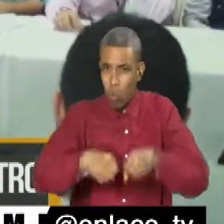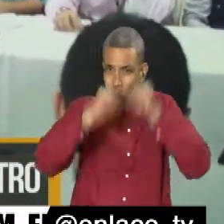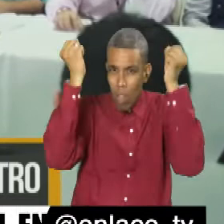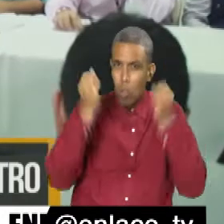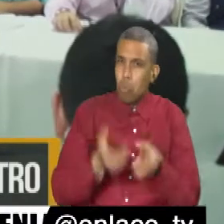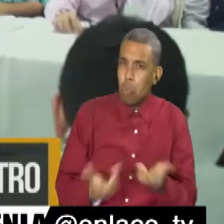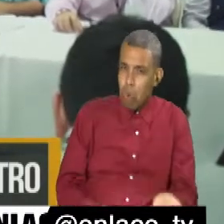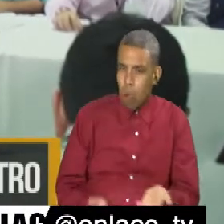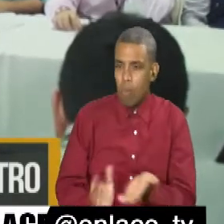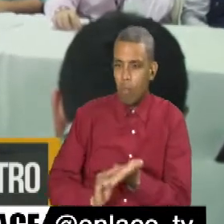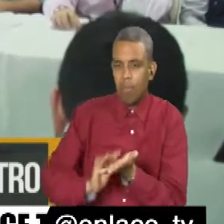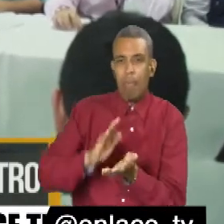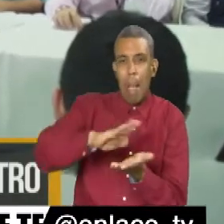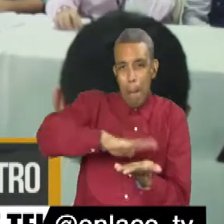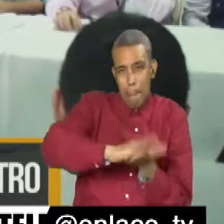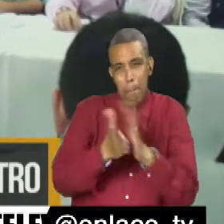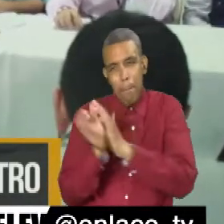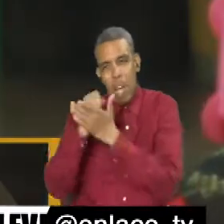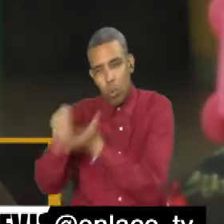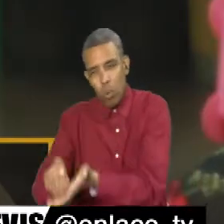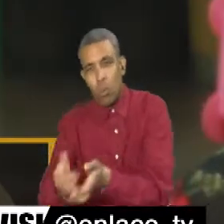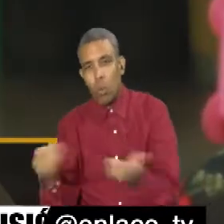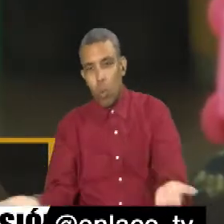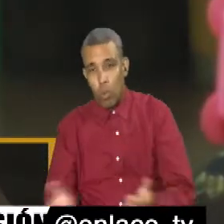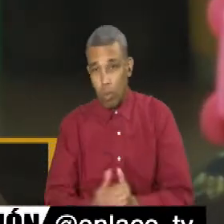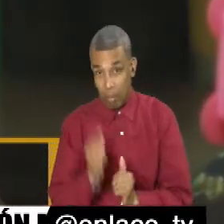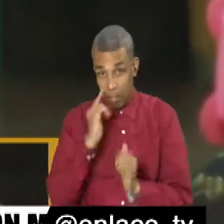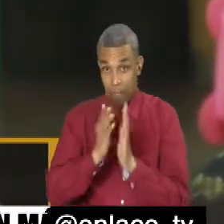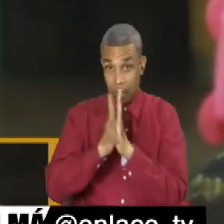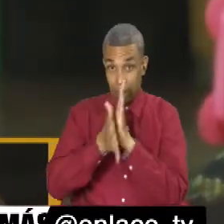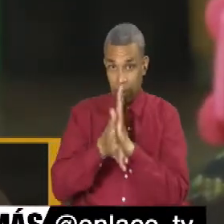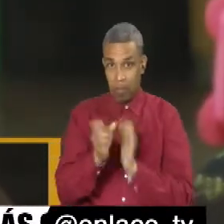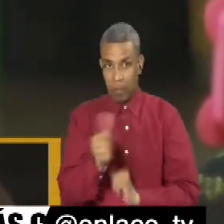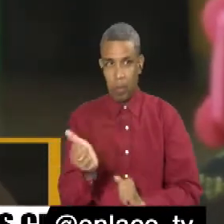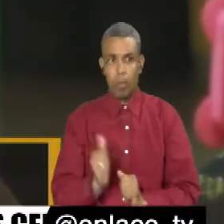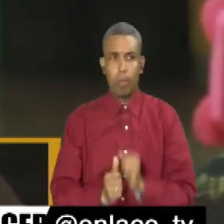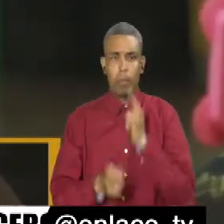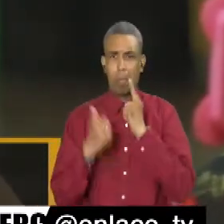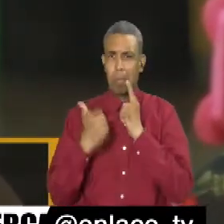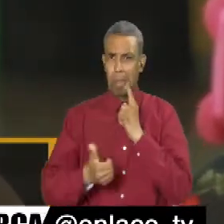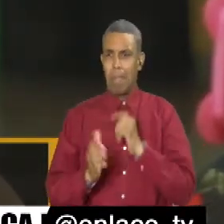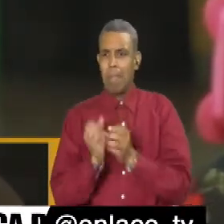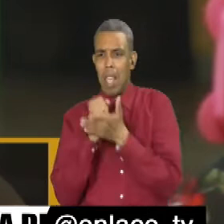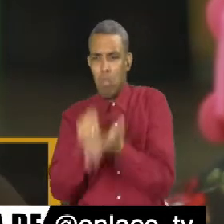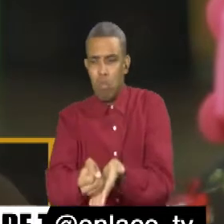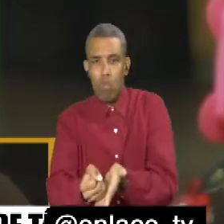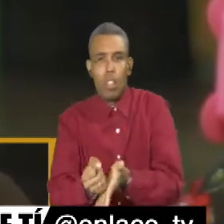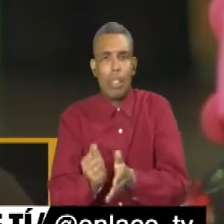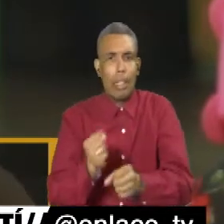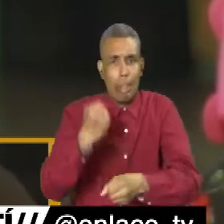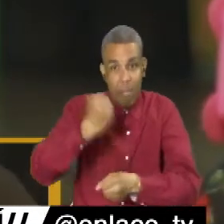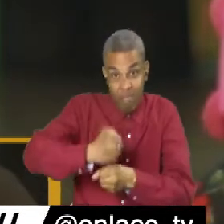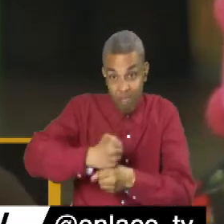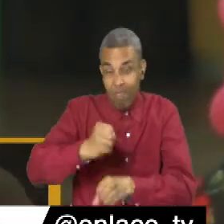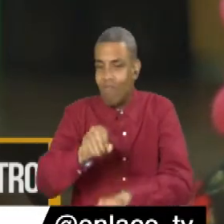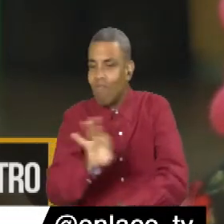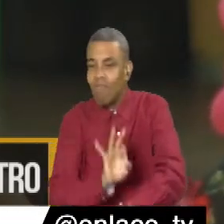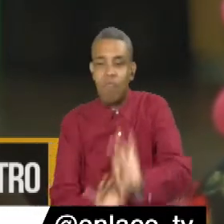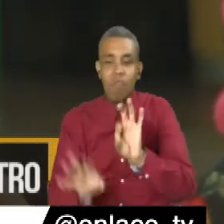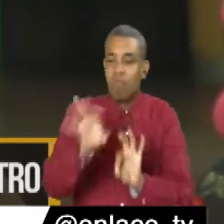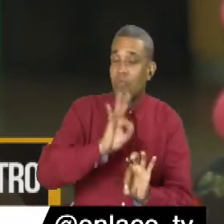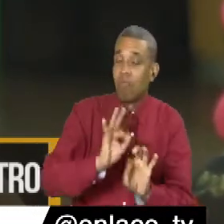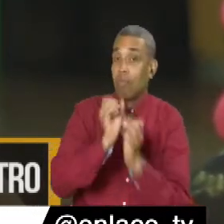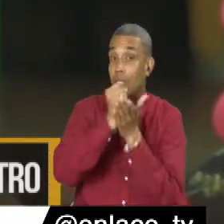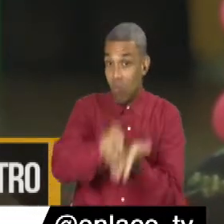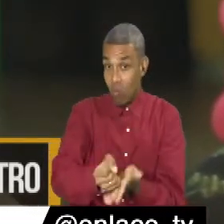Pero pienso que dar un empleo es también inversión social, así no se vea como tal. Pero en cifras, en todos